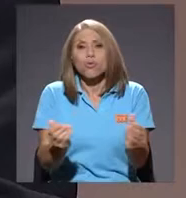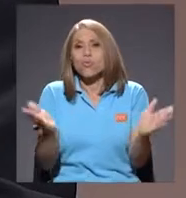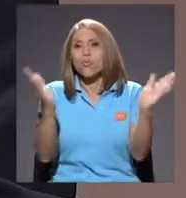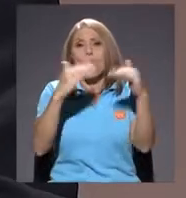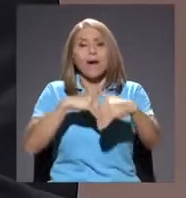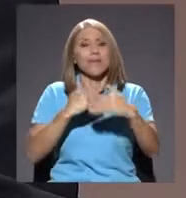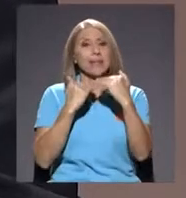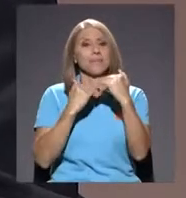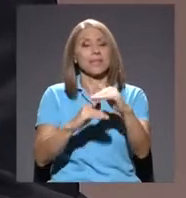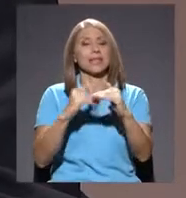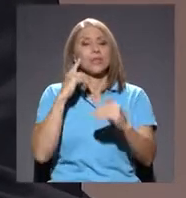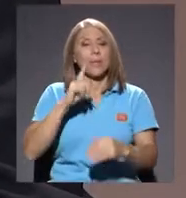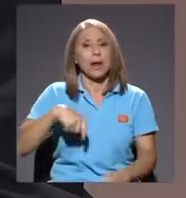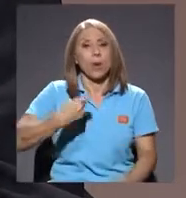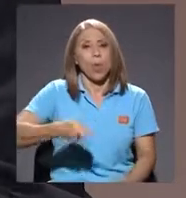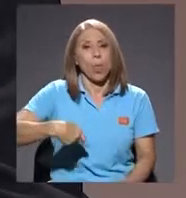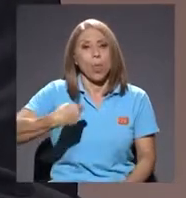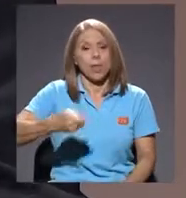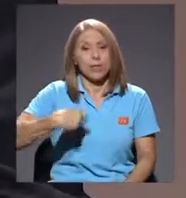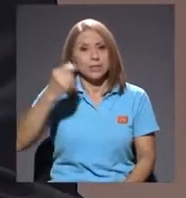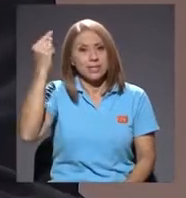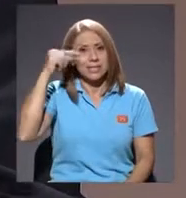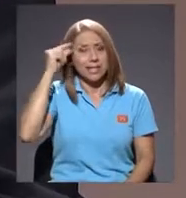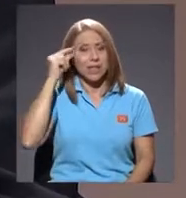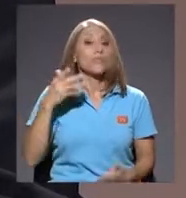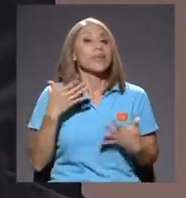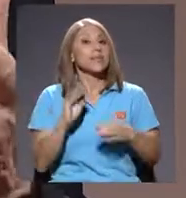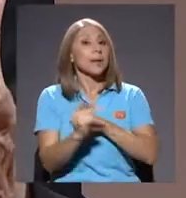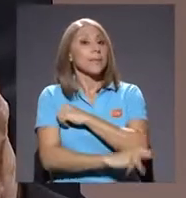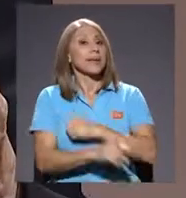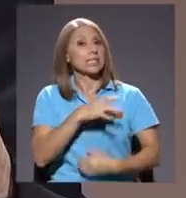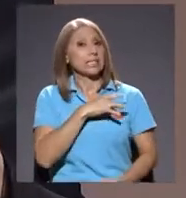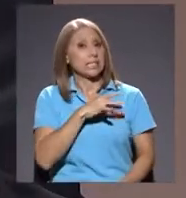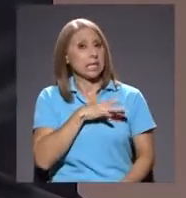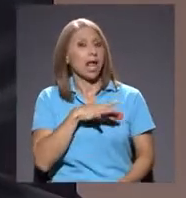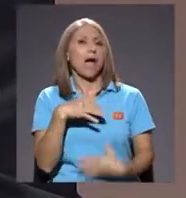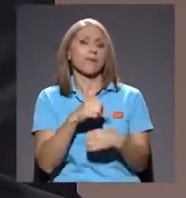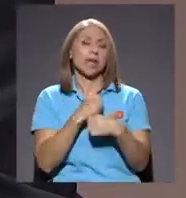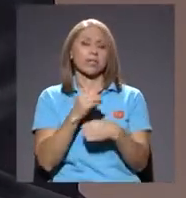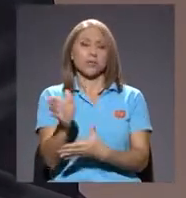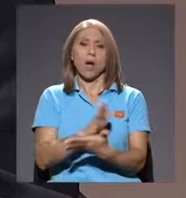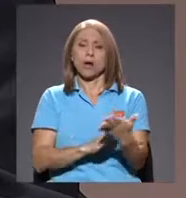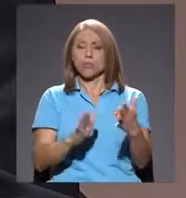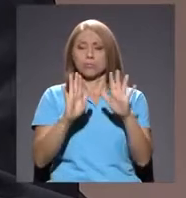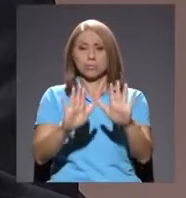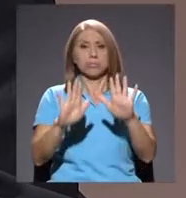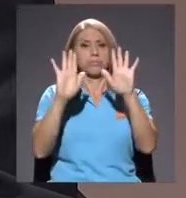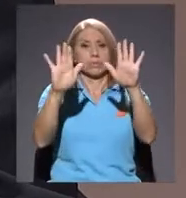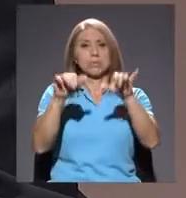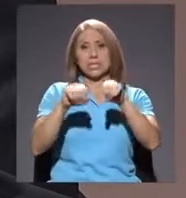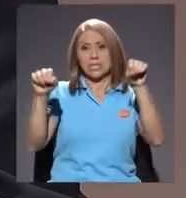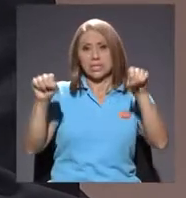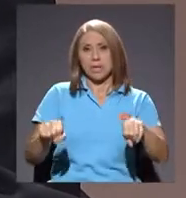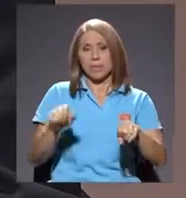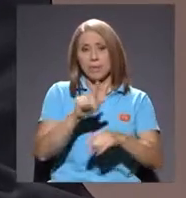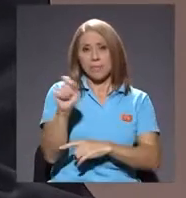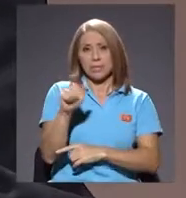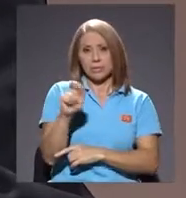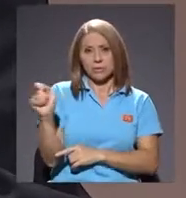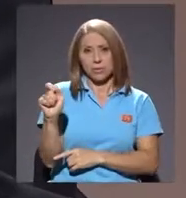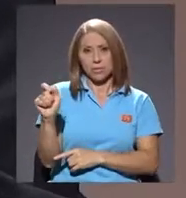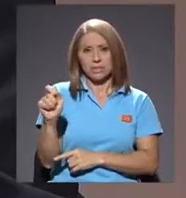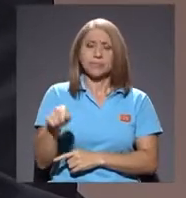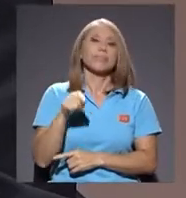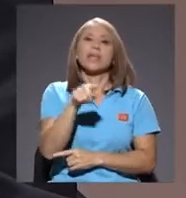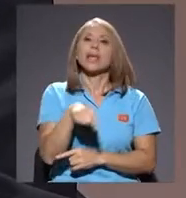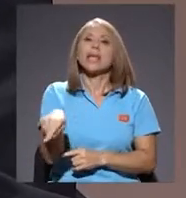las construcciones del estado chile había hecho una innovación extraordinaria que fue el sistema de pensiones fue el el aporte del cual